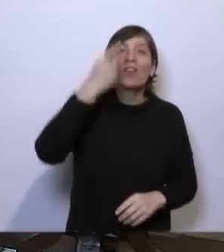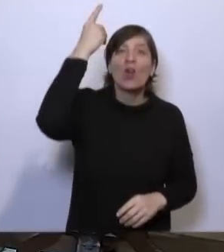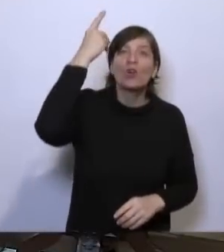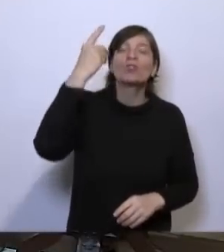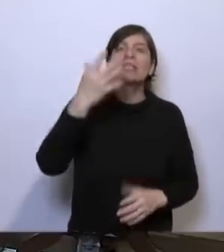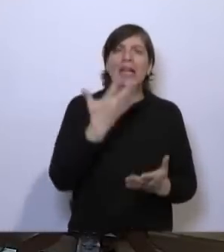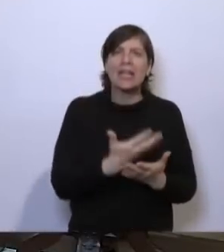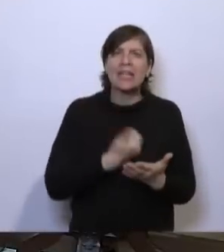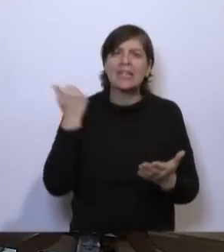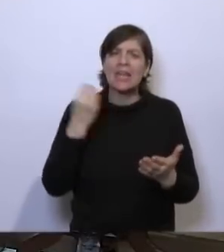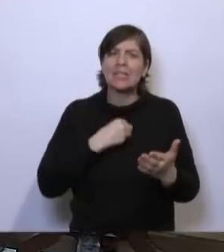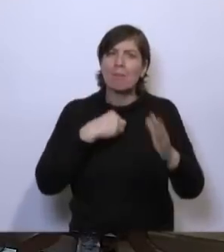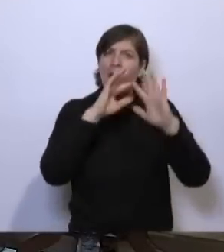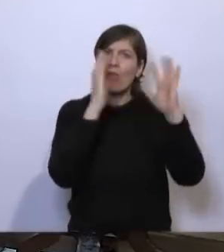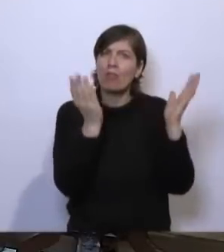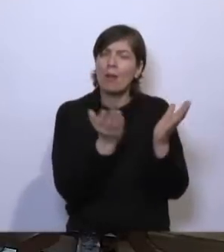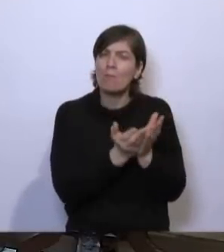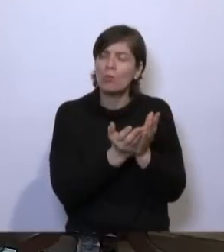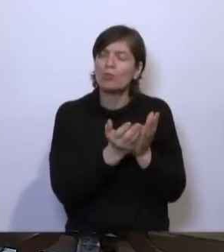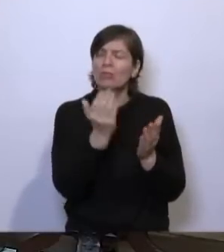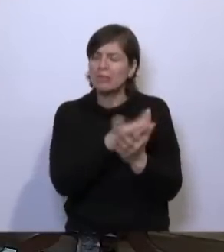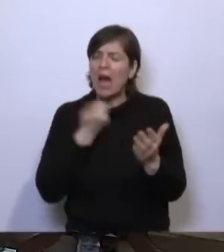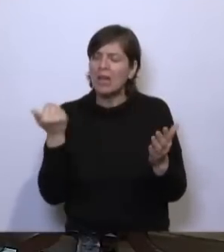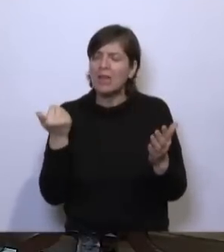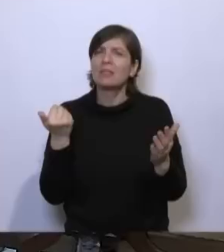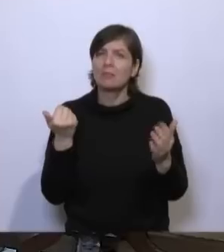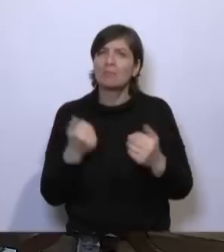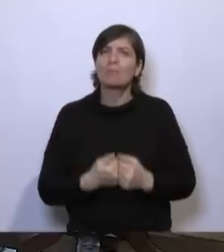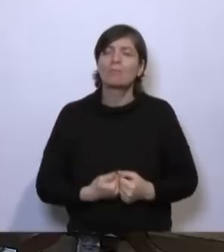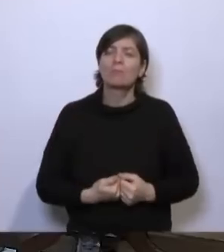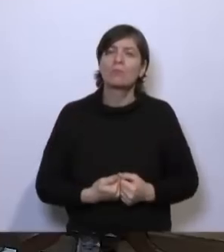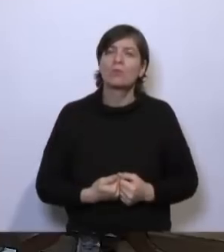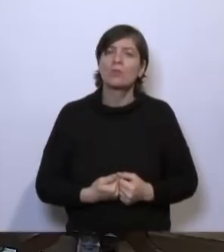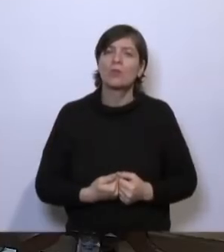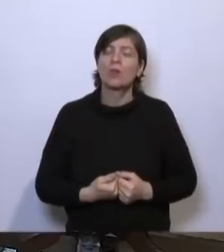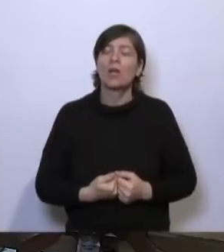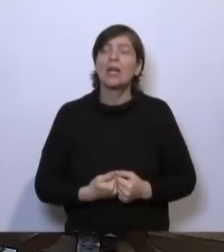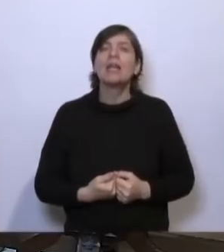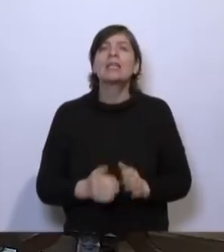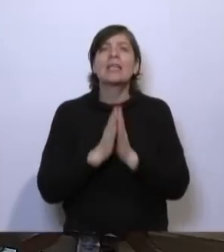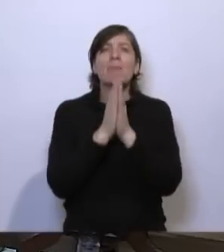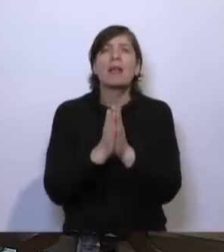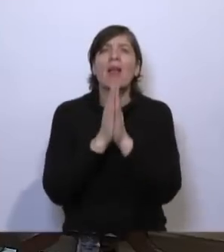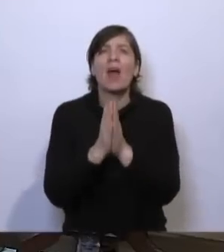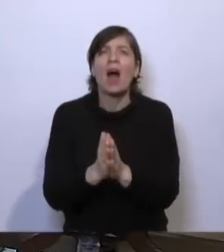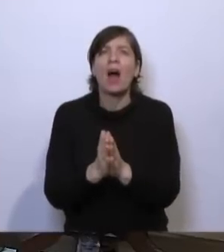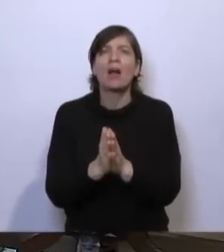De Dios que quitas el pecado de este mundo,